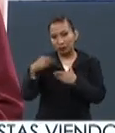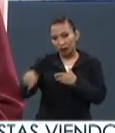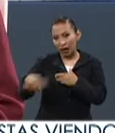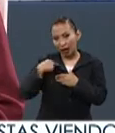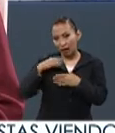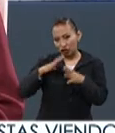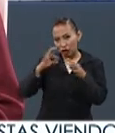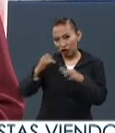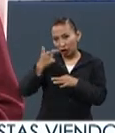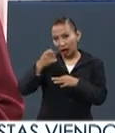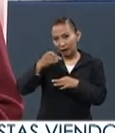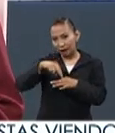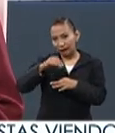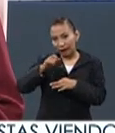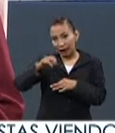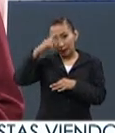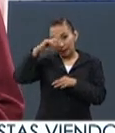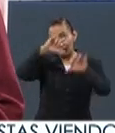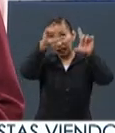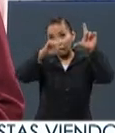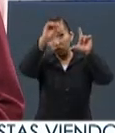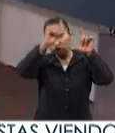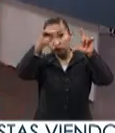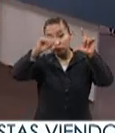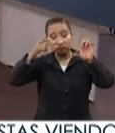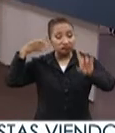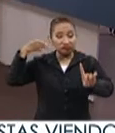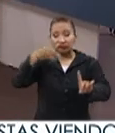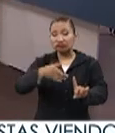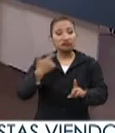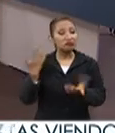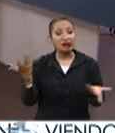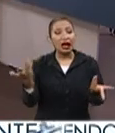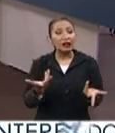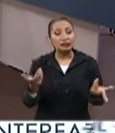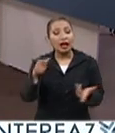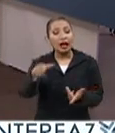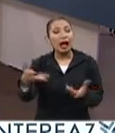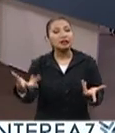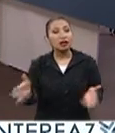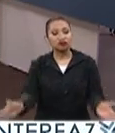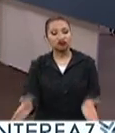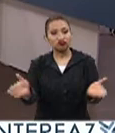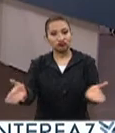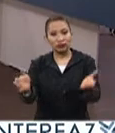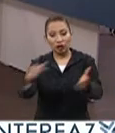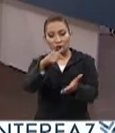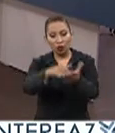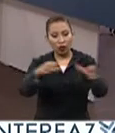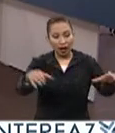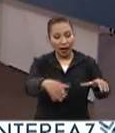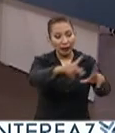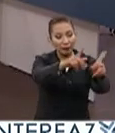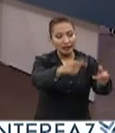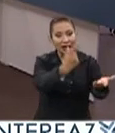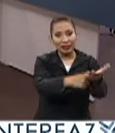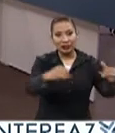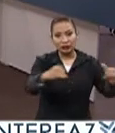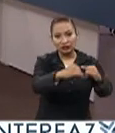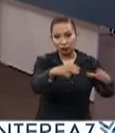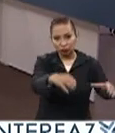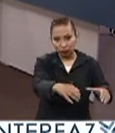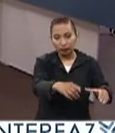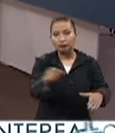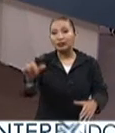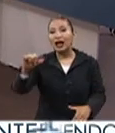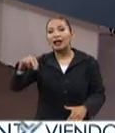Ganfer. Ya estamos a nivel nacional y se enfoca precisamente en crear y fomentar espacios de paz en las instituciones.